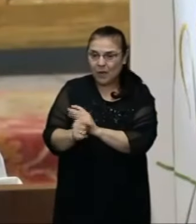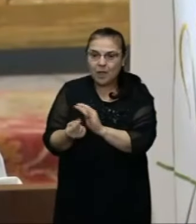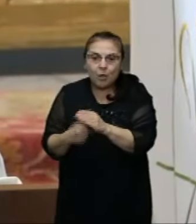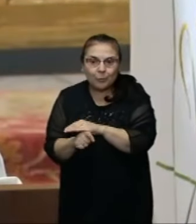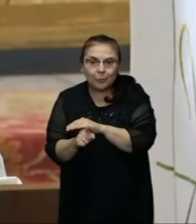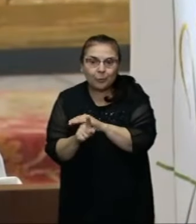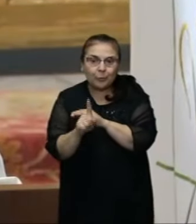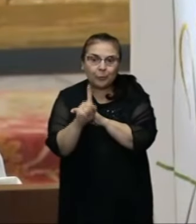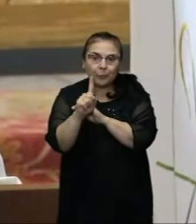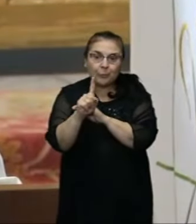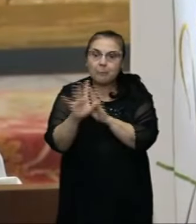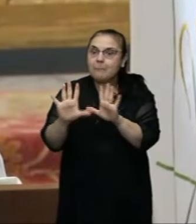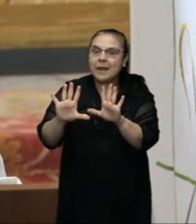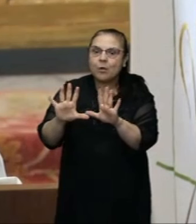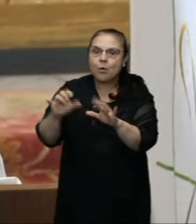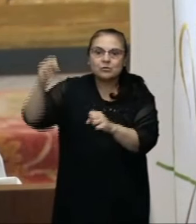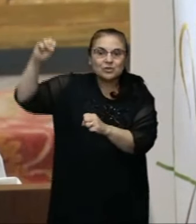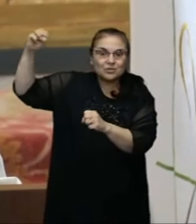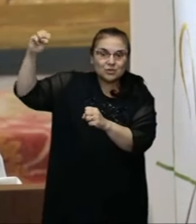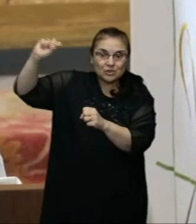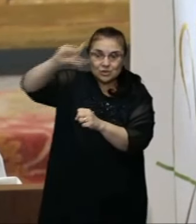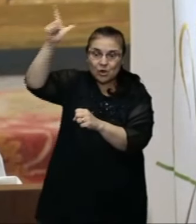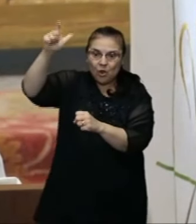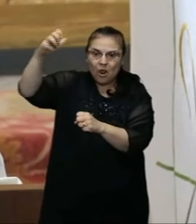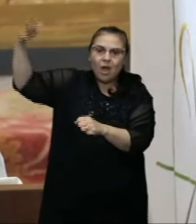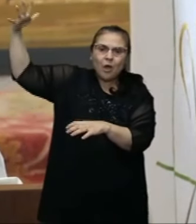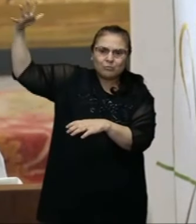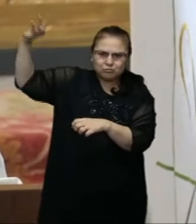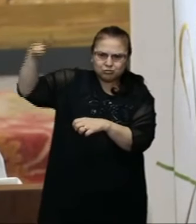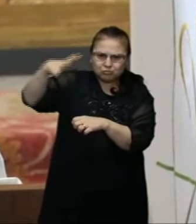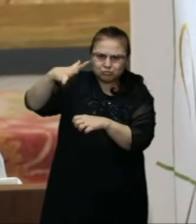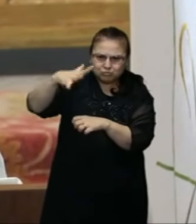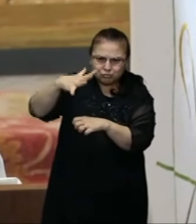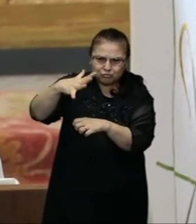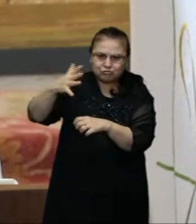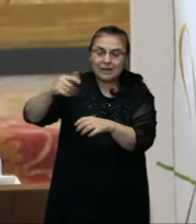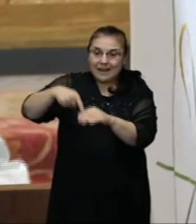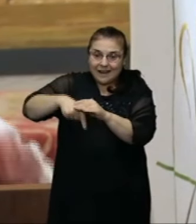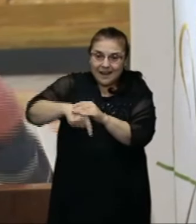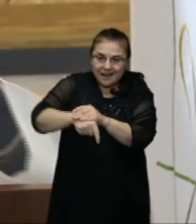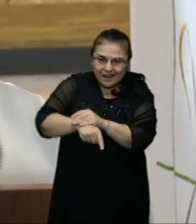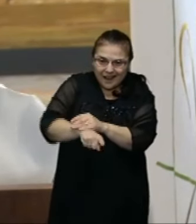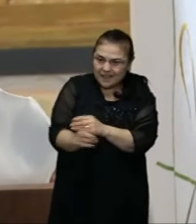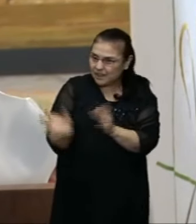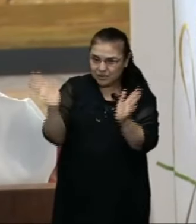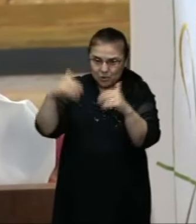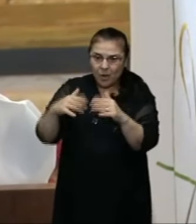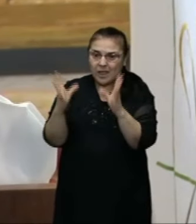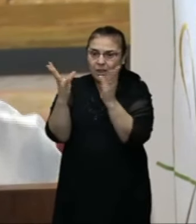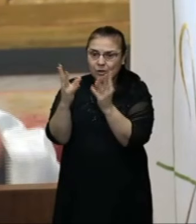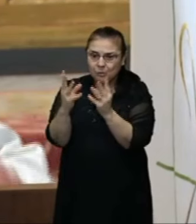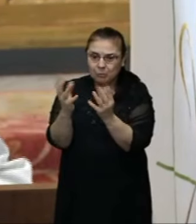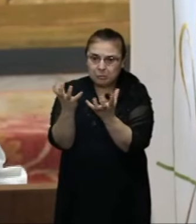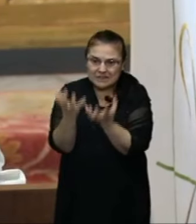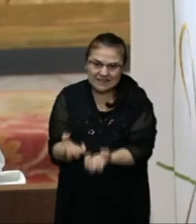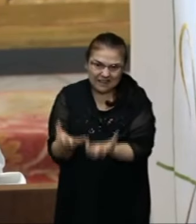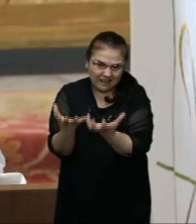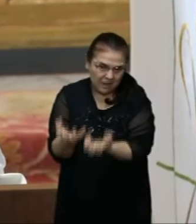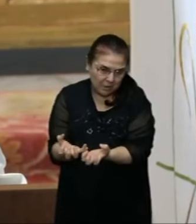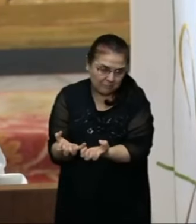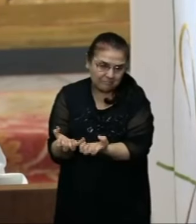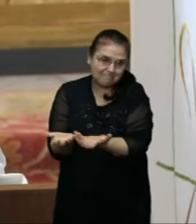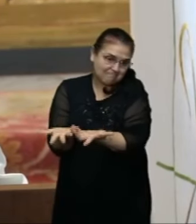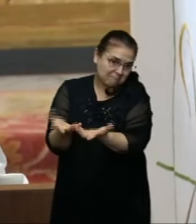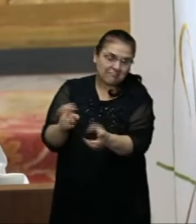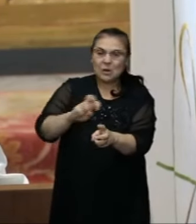enseguida. Pero en cuanto salió el sol, se abrasó y por falta de raíz se secó. Otra parte cayó entre